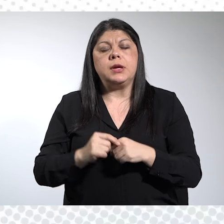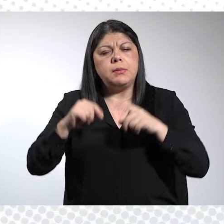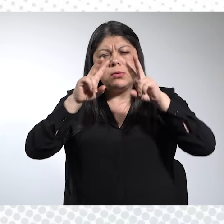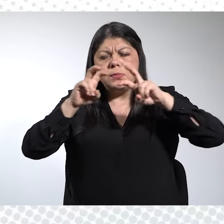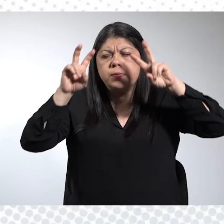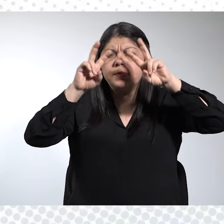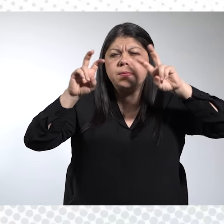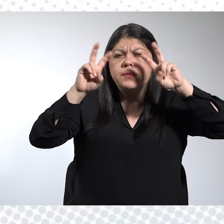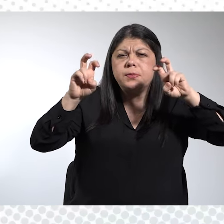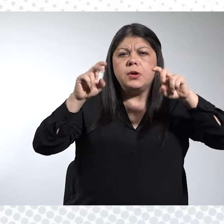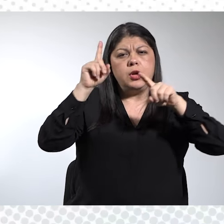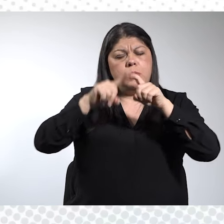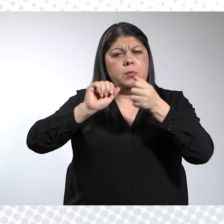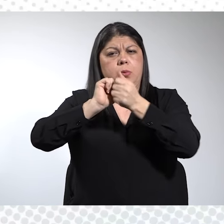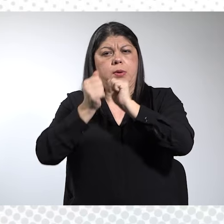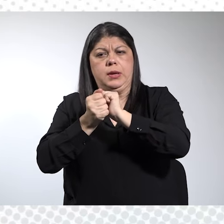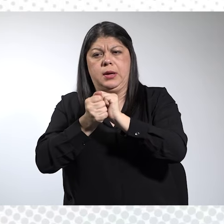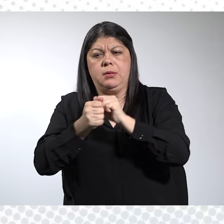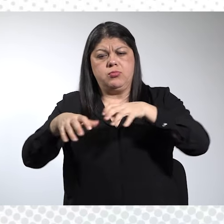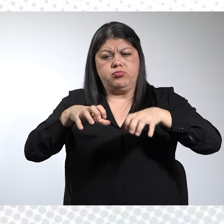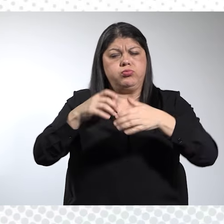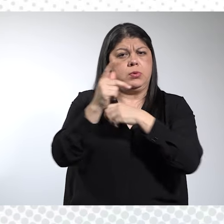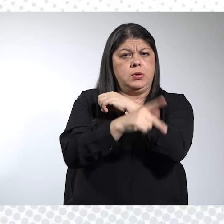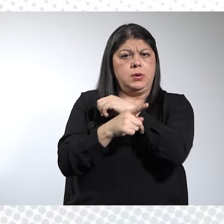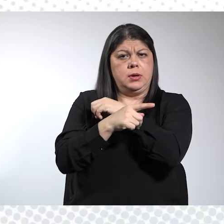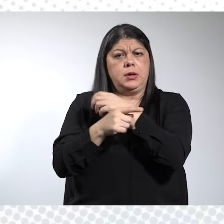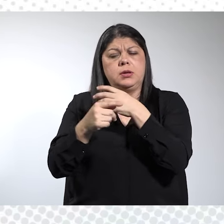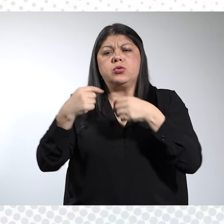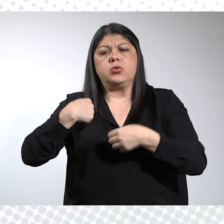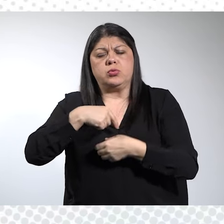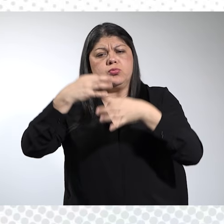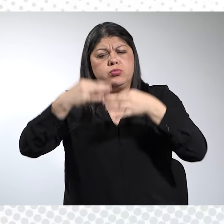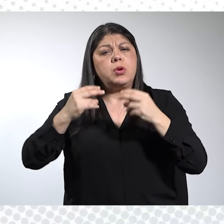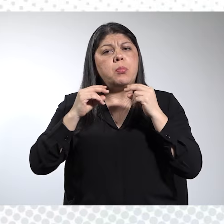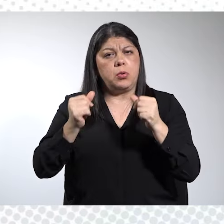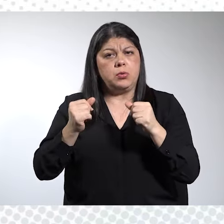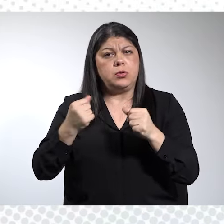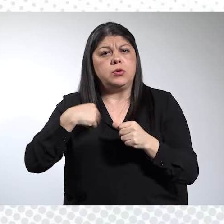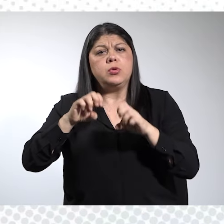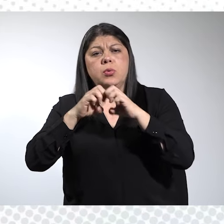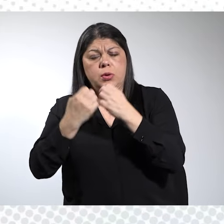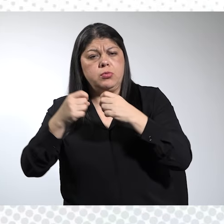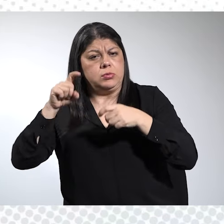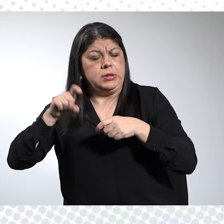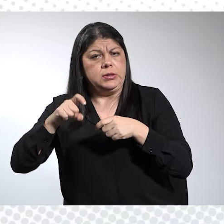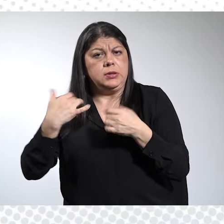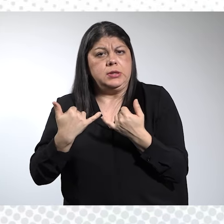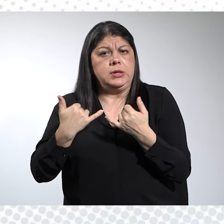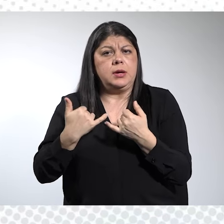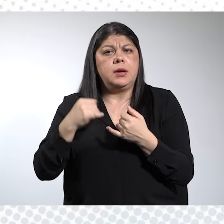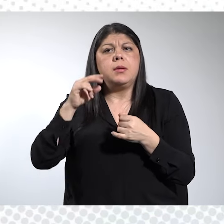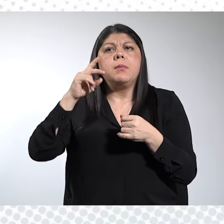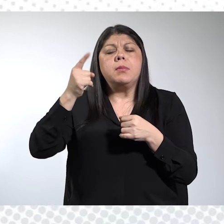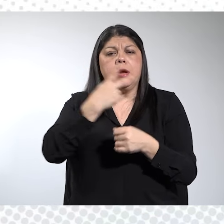este análisis no puede convertirse en una parálisis para este país. Son decisiones de inmediatez, tenemos el equipo necesario. Yo en